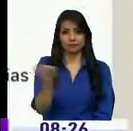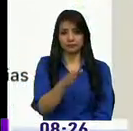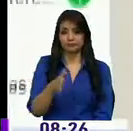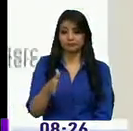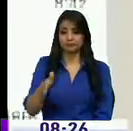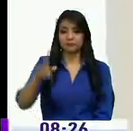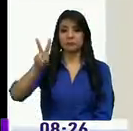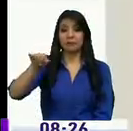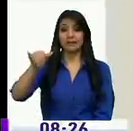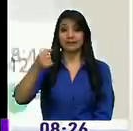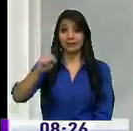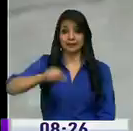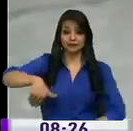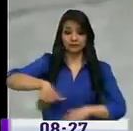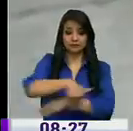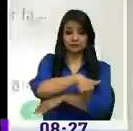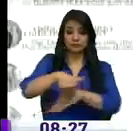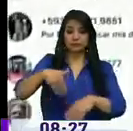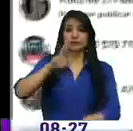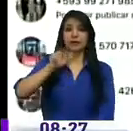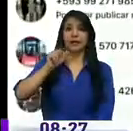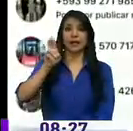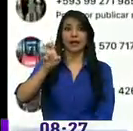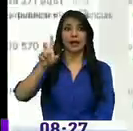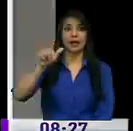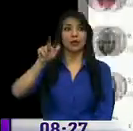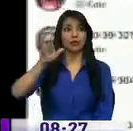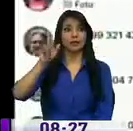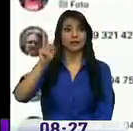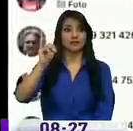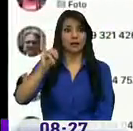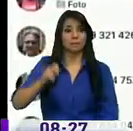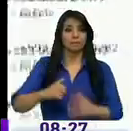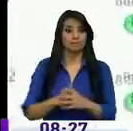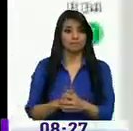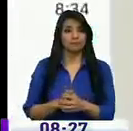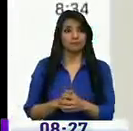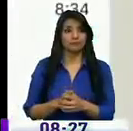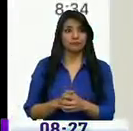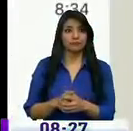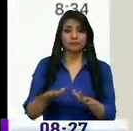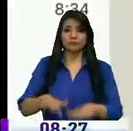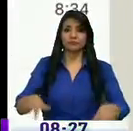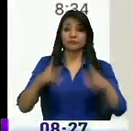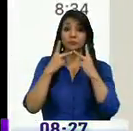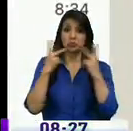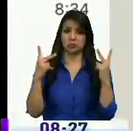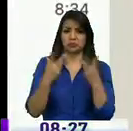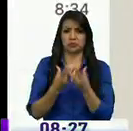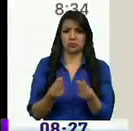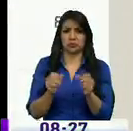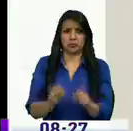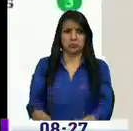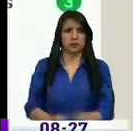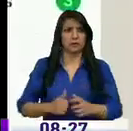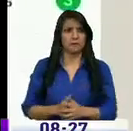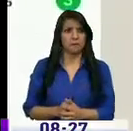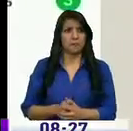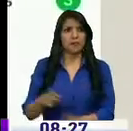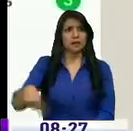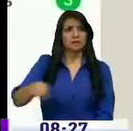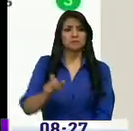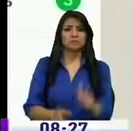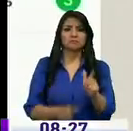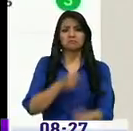y Real Audiencia. Vean, está ayuda para espacio público. Buenos días, ellos son de la tercera